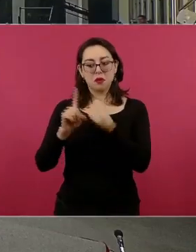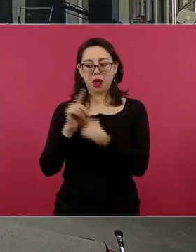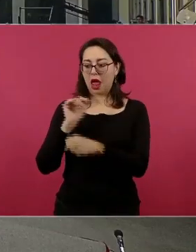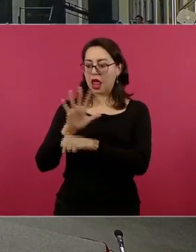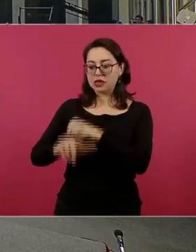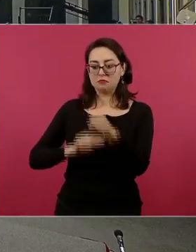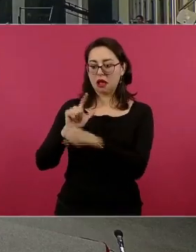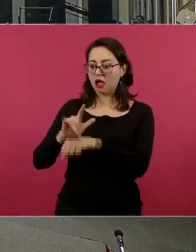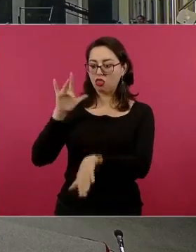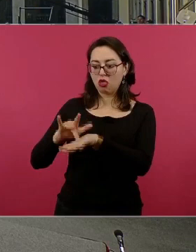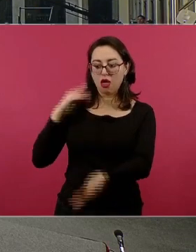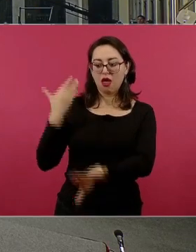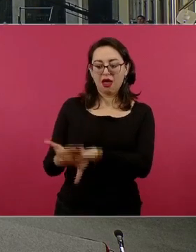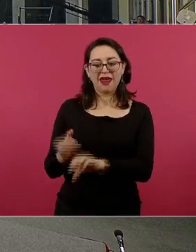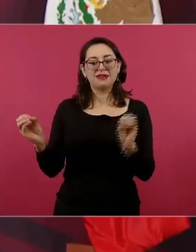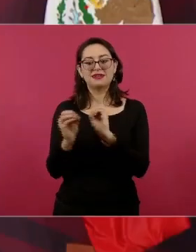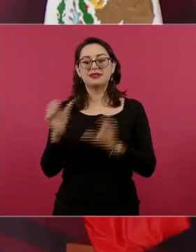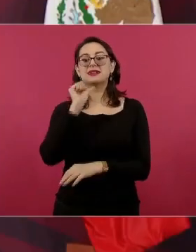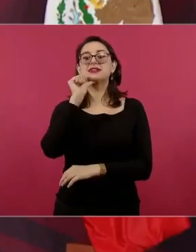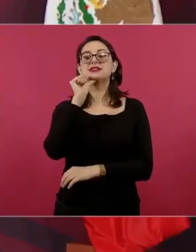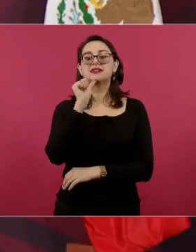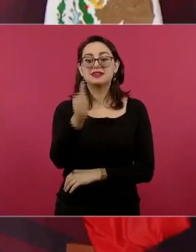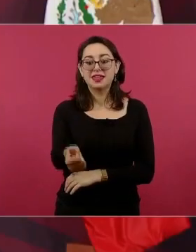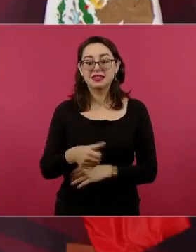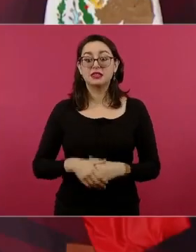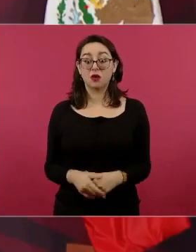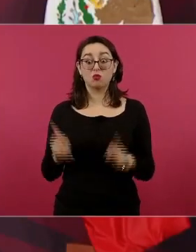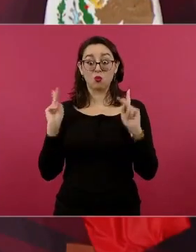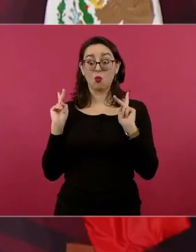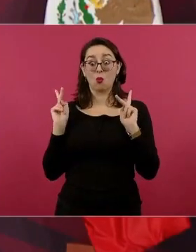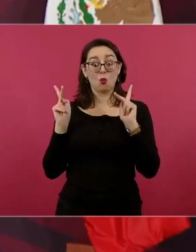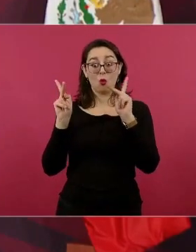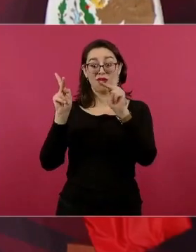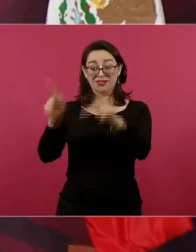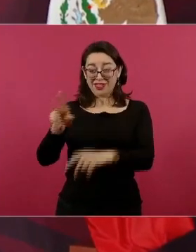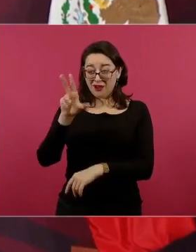Es uno de los viaductos más largos, más extensos.